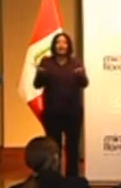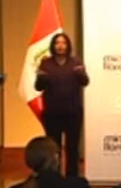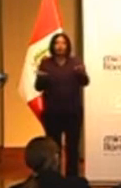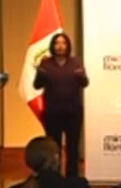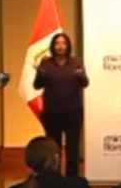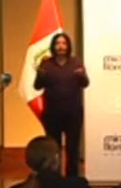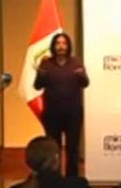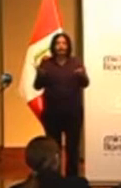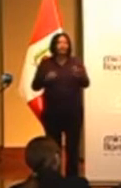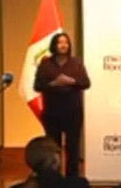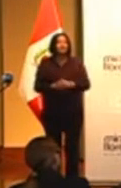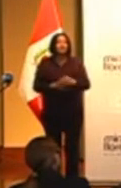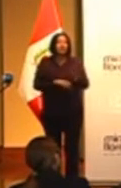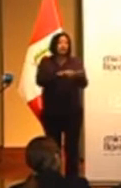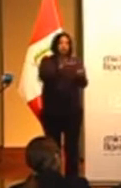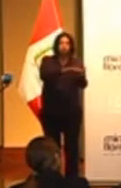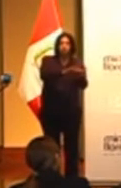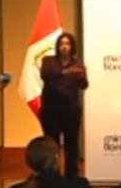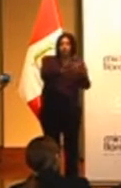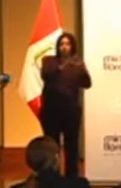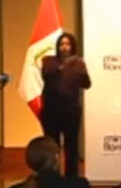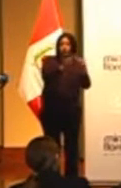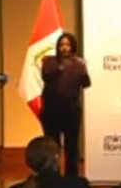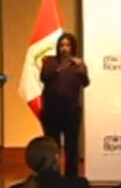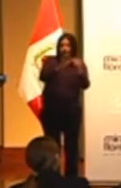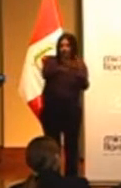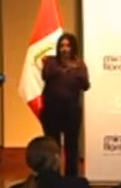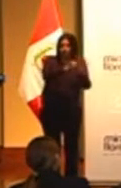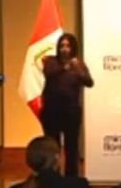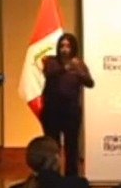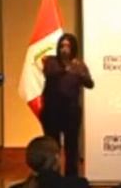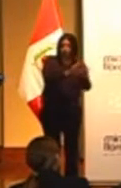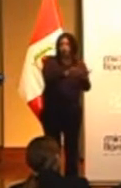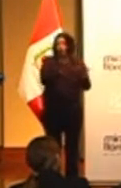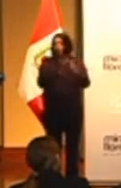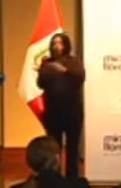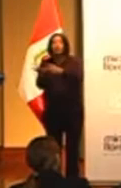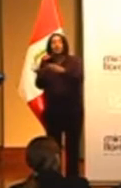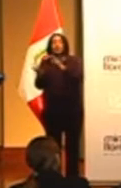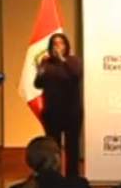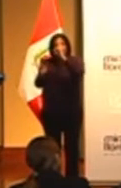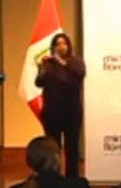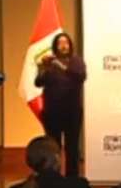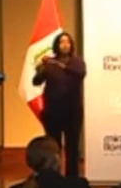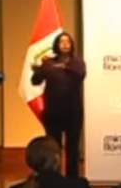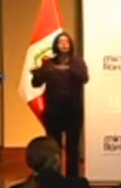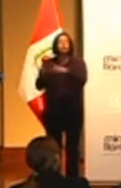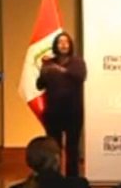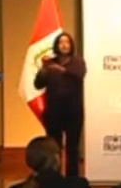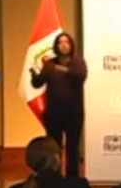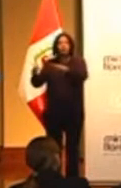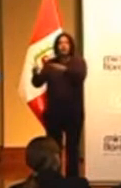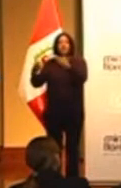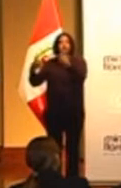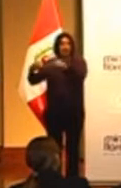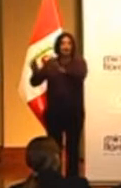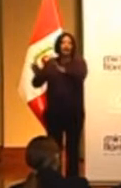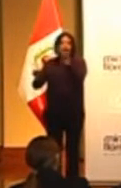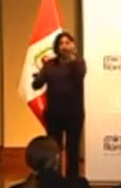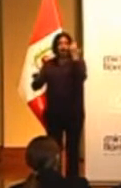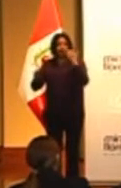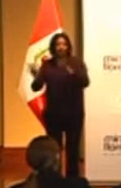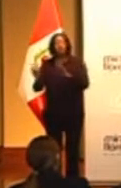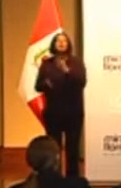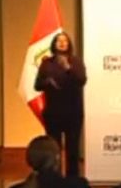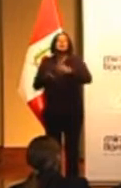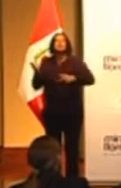buscar, lo residencial como un tema fundamental y el respeto de las zonas comerciales consolidadas